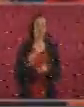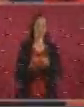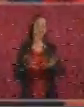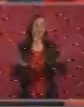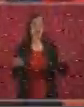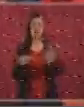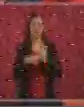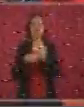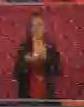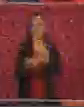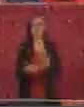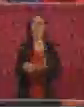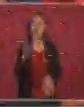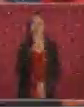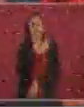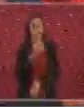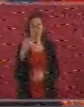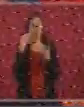que manejaron.